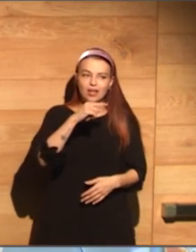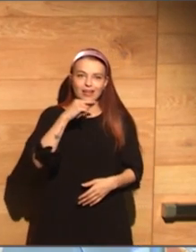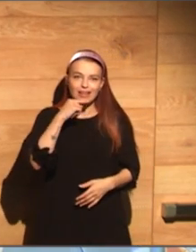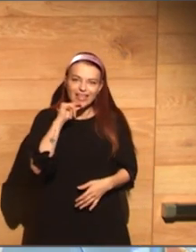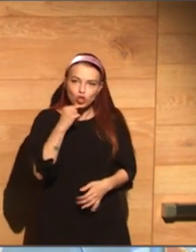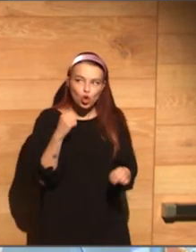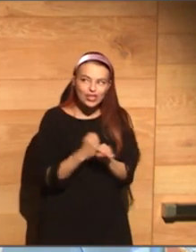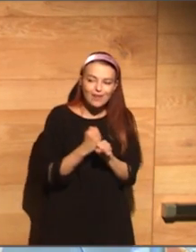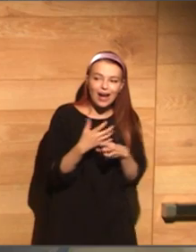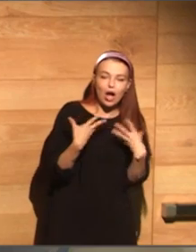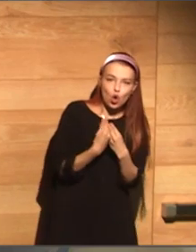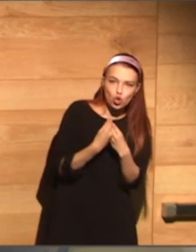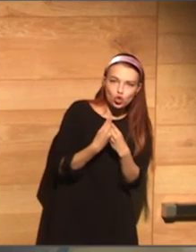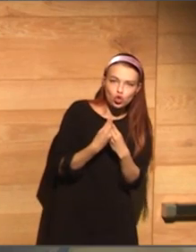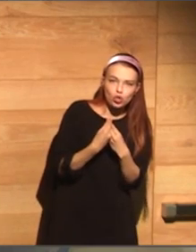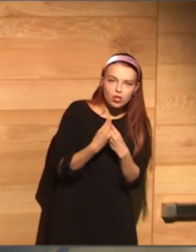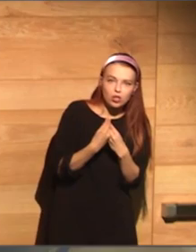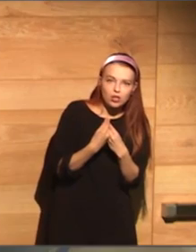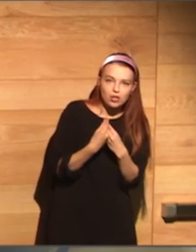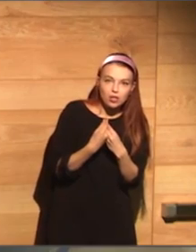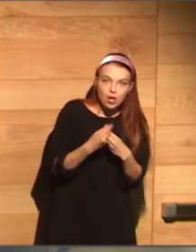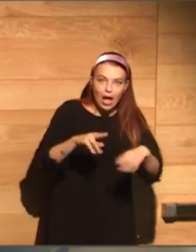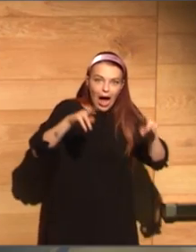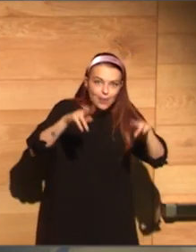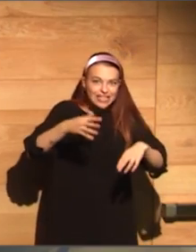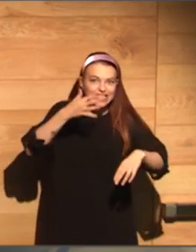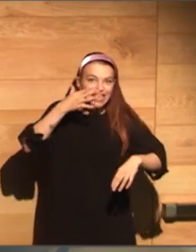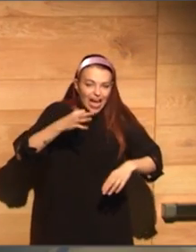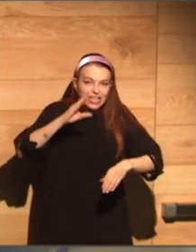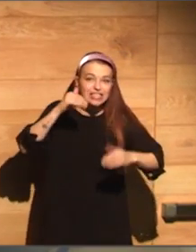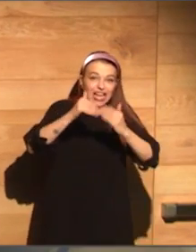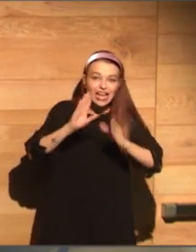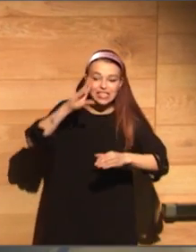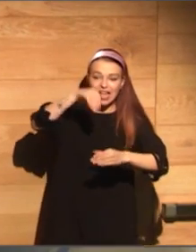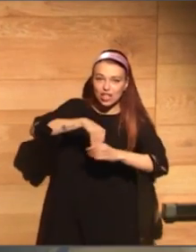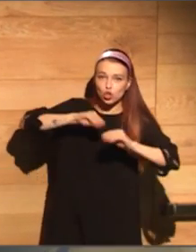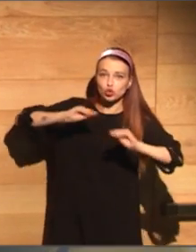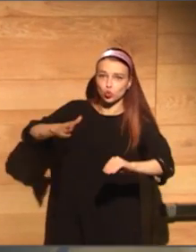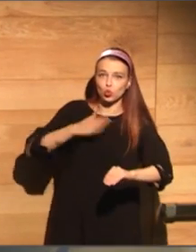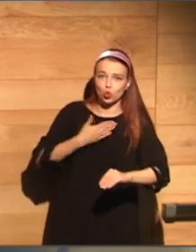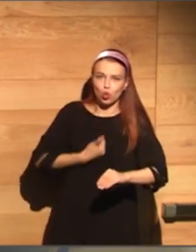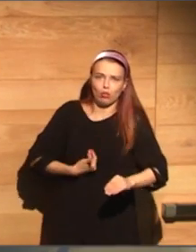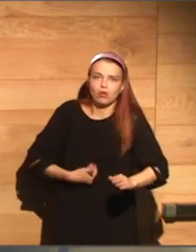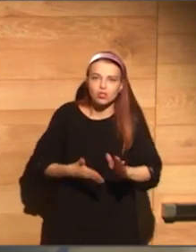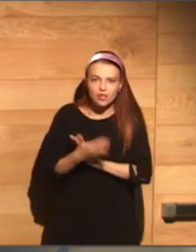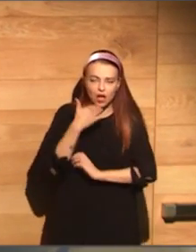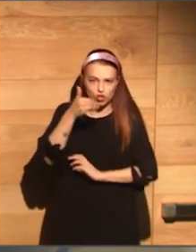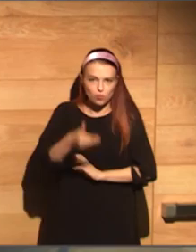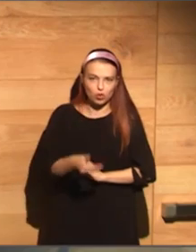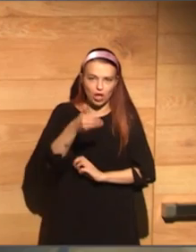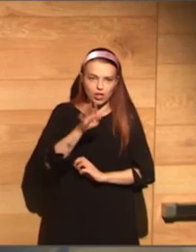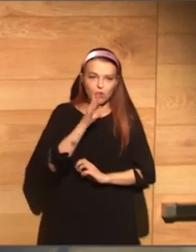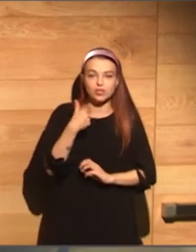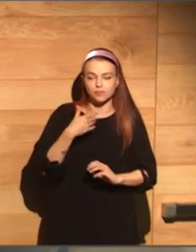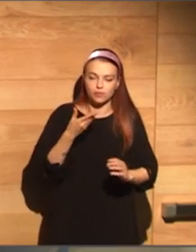y en la finca de los Franco, eso es significativo de algo, un cambio, ¿no? Y es un paseo no solamente por la historia del cine español, por la